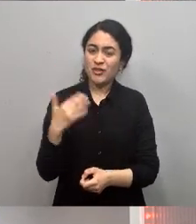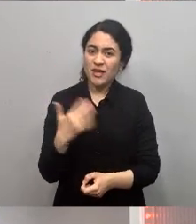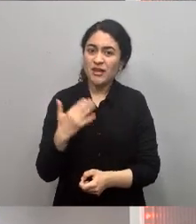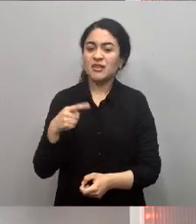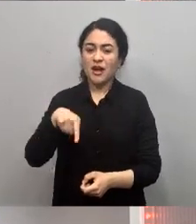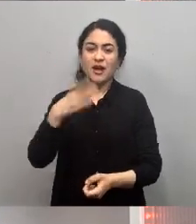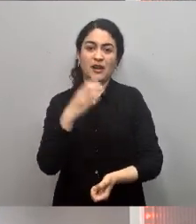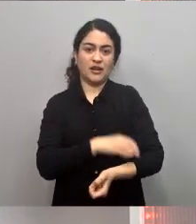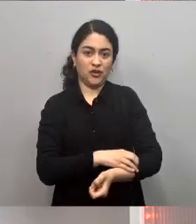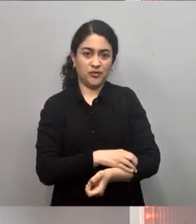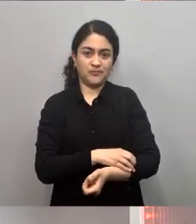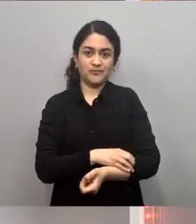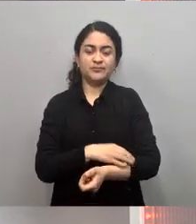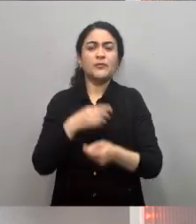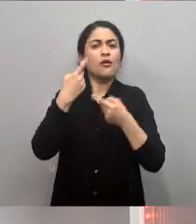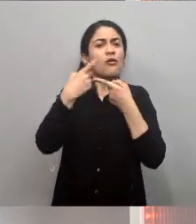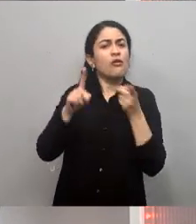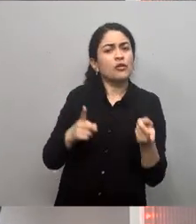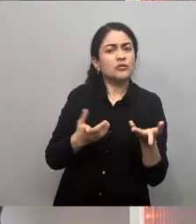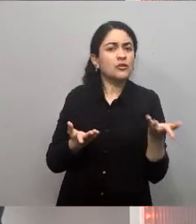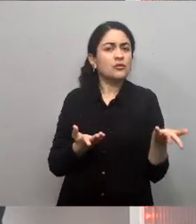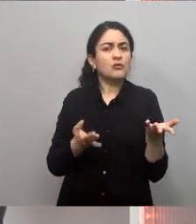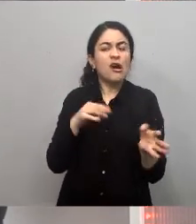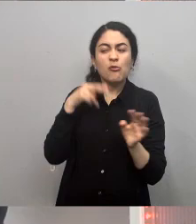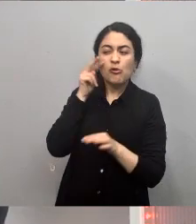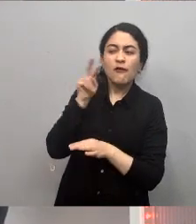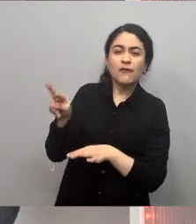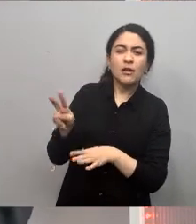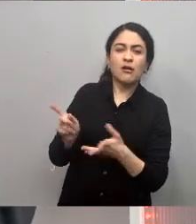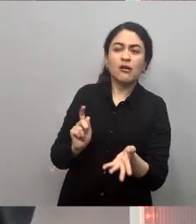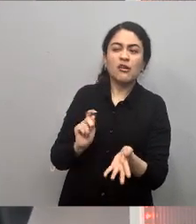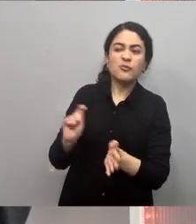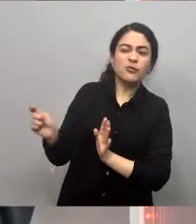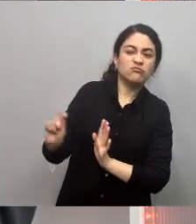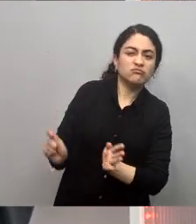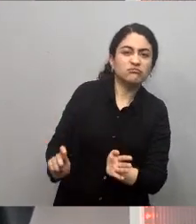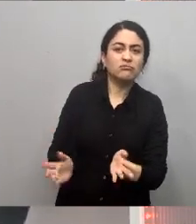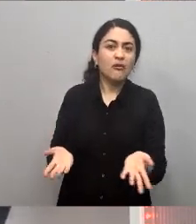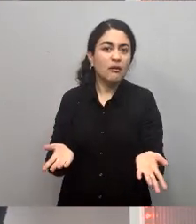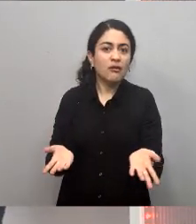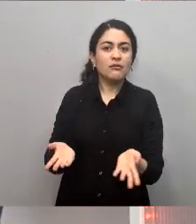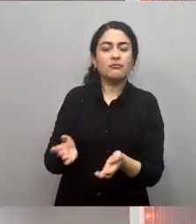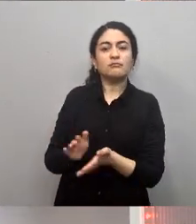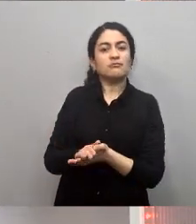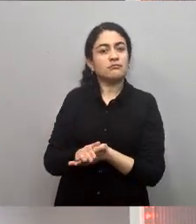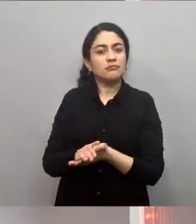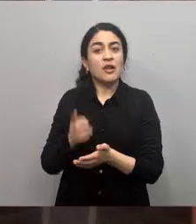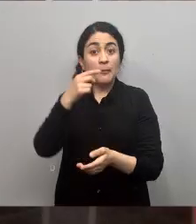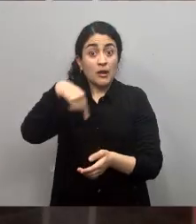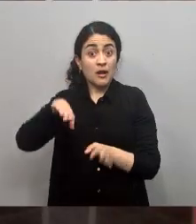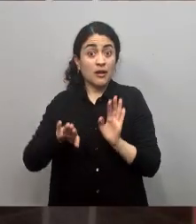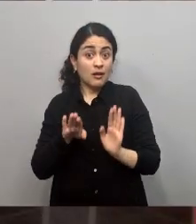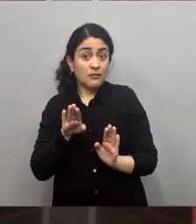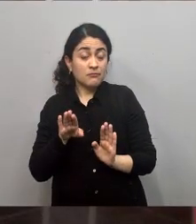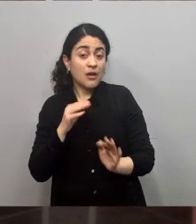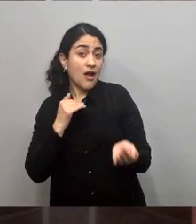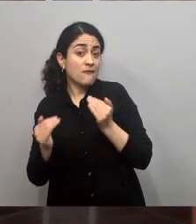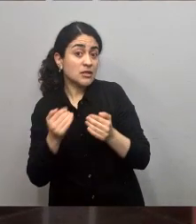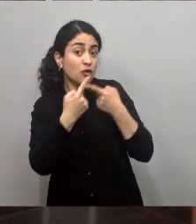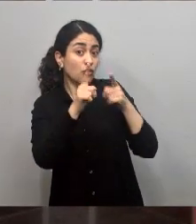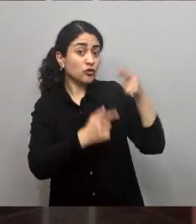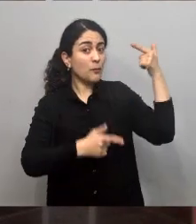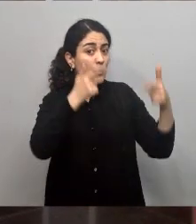ente en la región. Otros no miran muy bien o lo miran en menos, porque incluso muchas veces hay